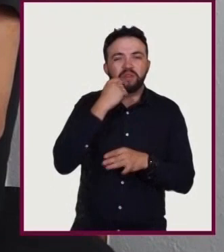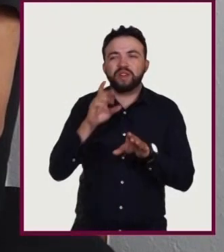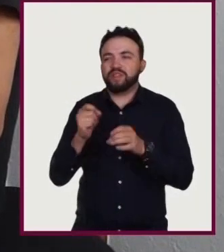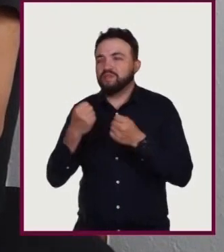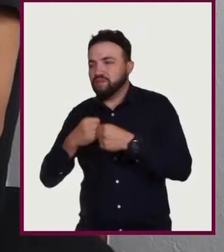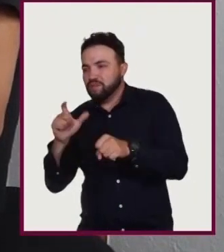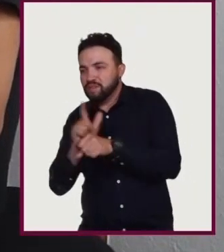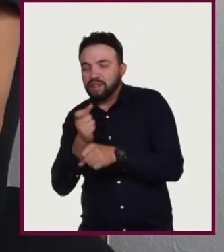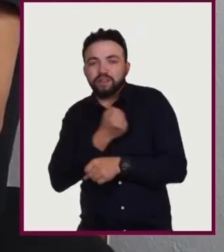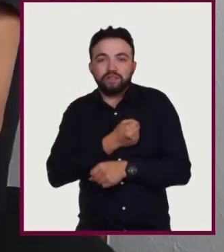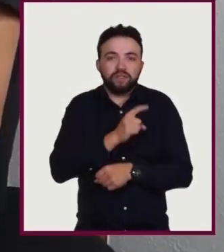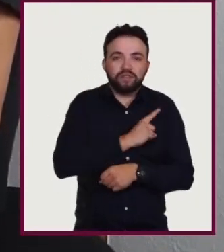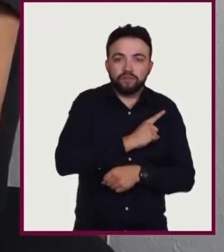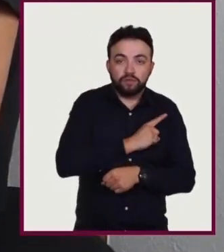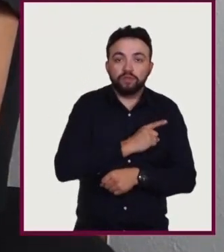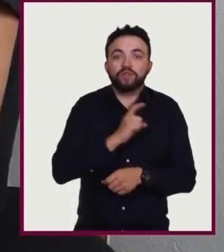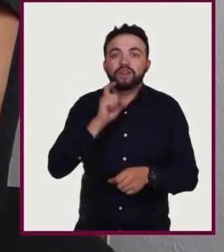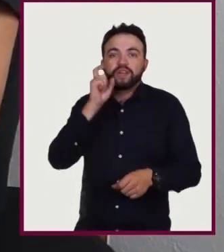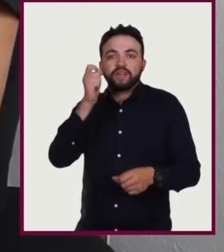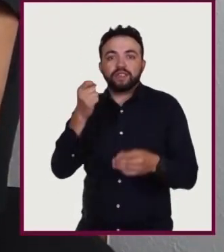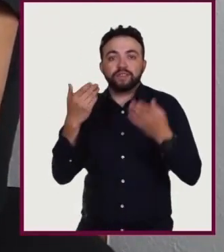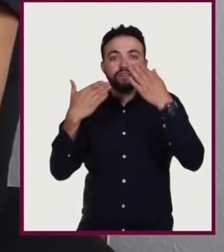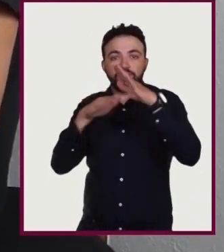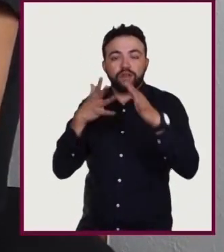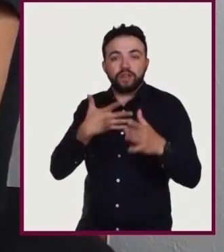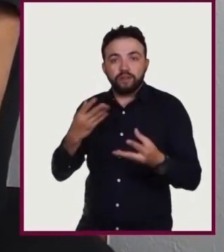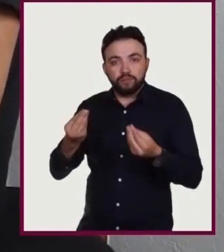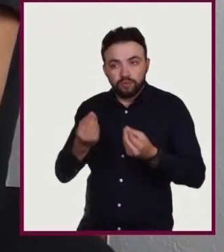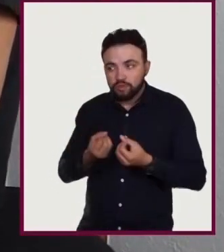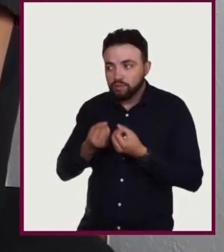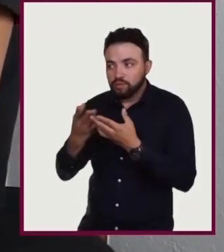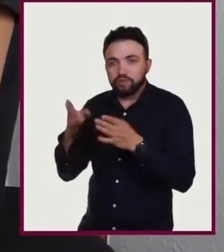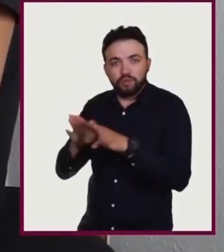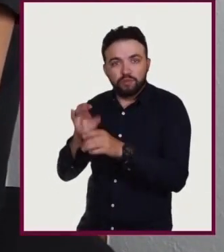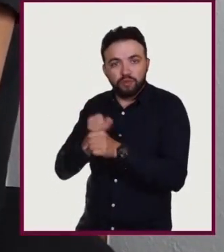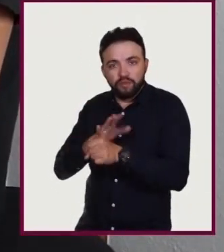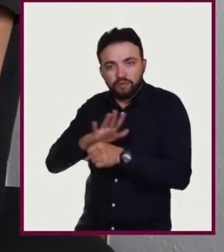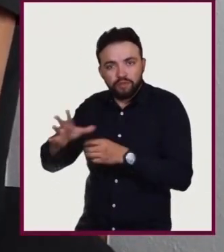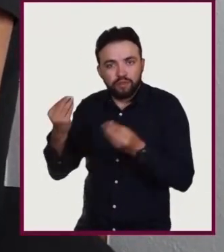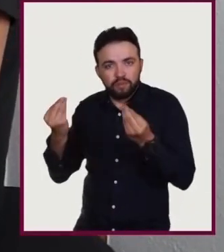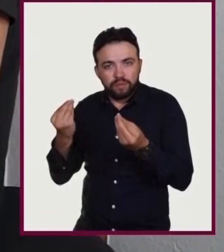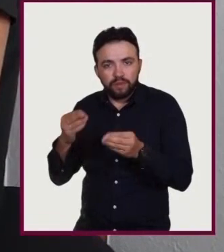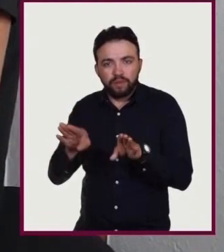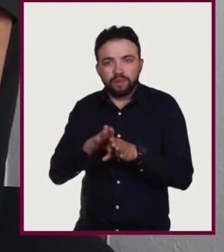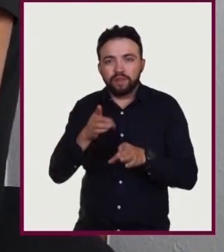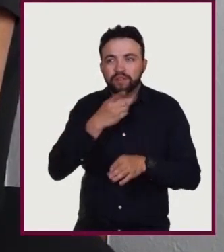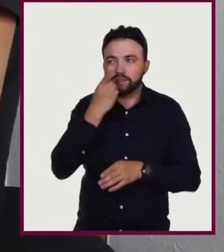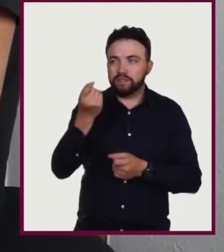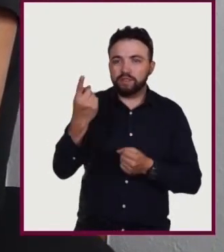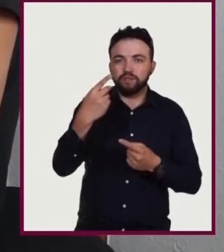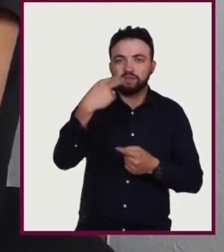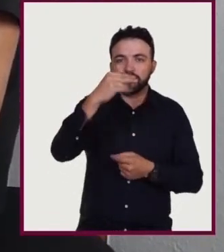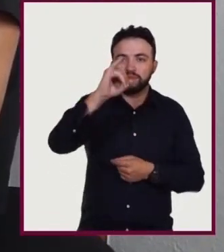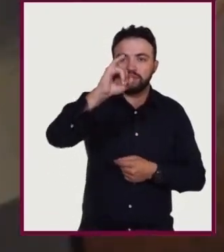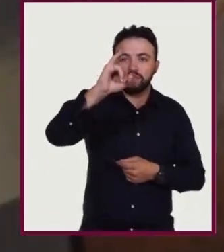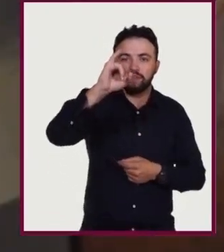tiene esta pandemia, también es una pandemia de información, lo que llamaron infodemia algunas personas. Entonces,